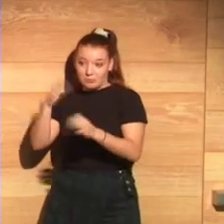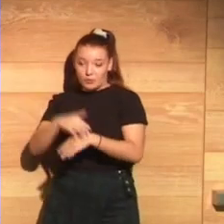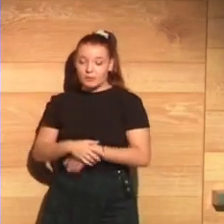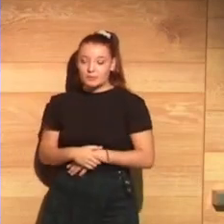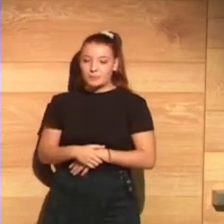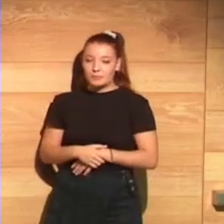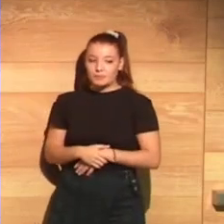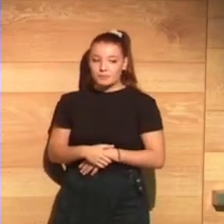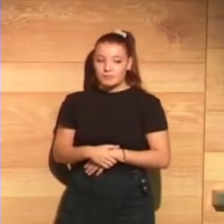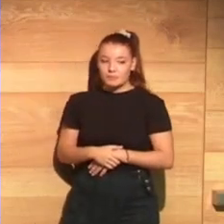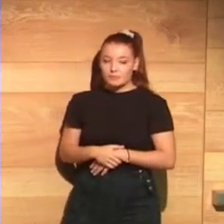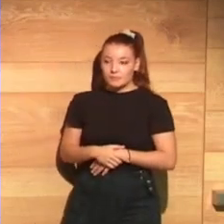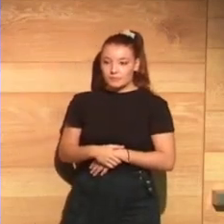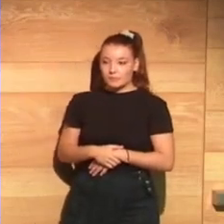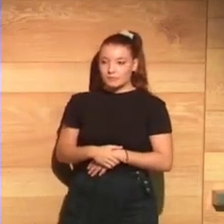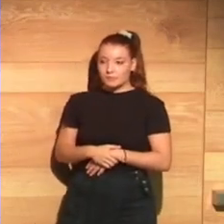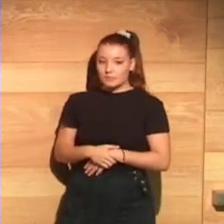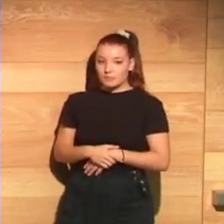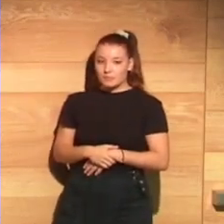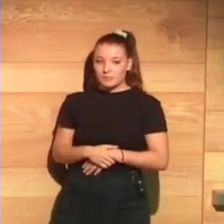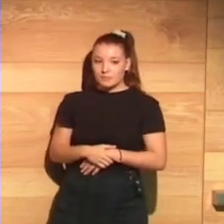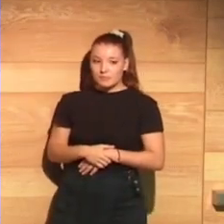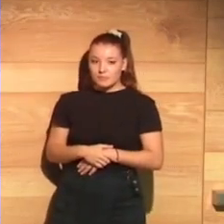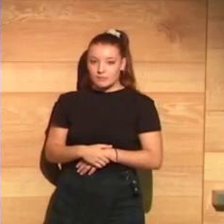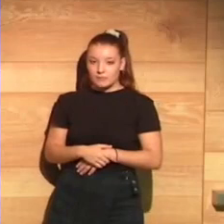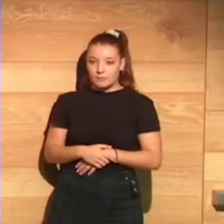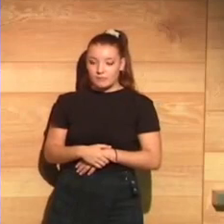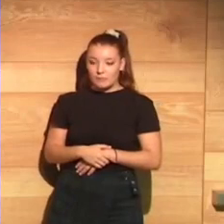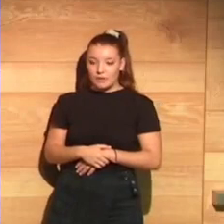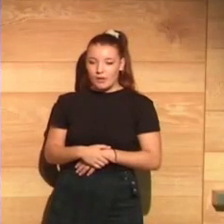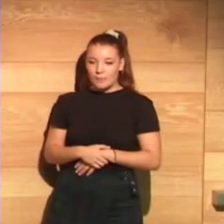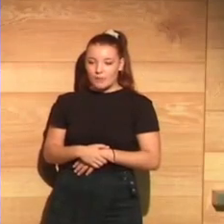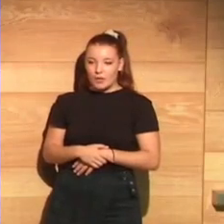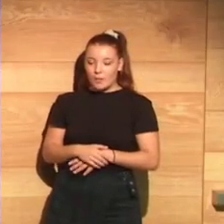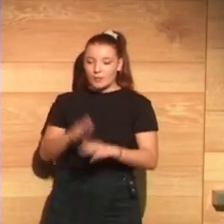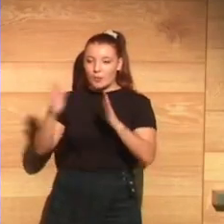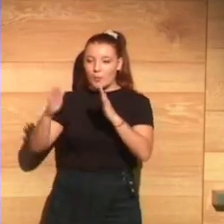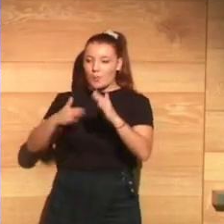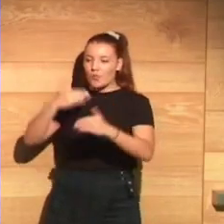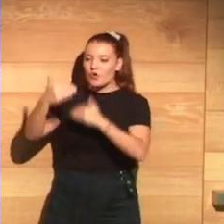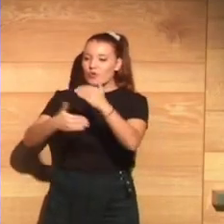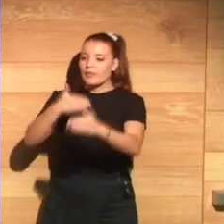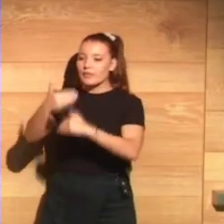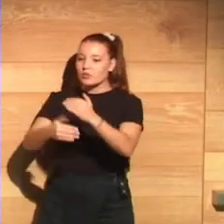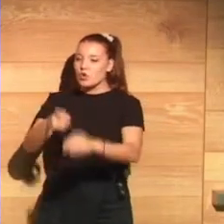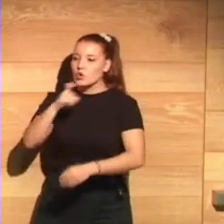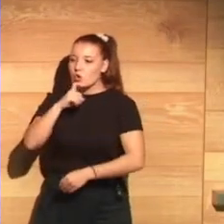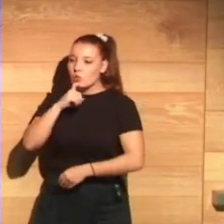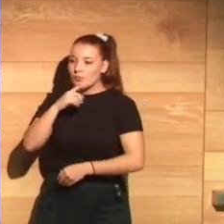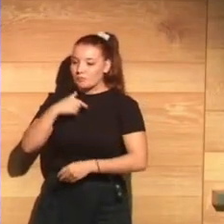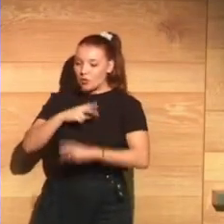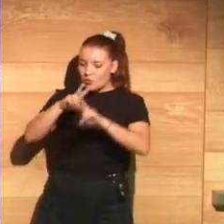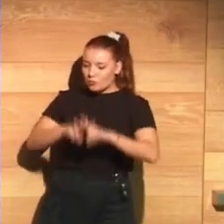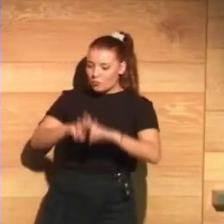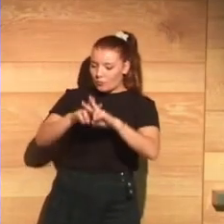dejamos nada. Yo creo que no, hemos hablado un montón. Sí que a mí, claro, como yo sí que me interesa